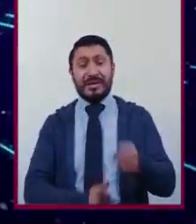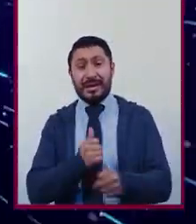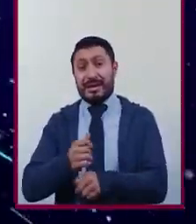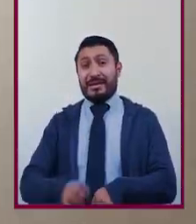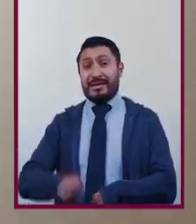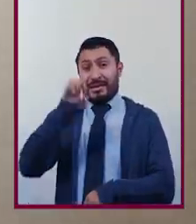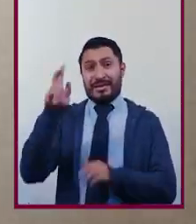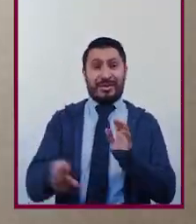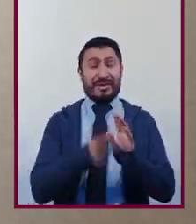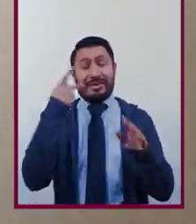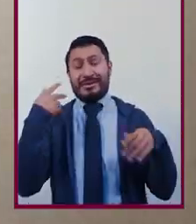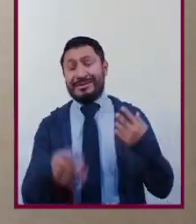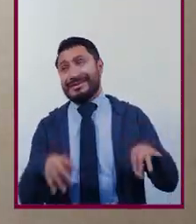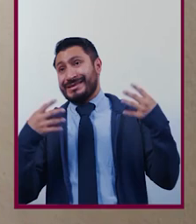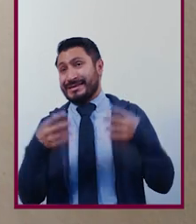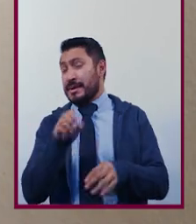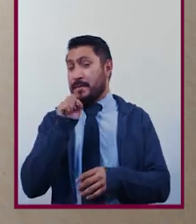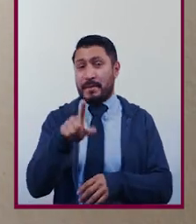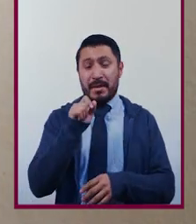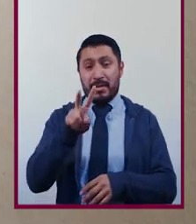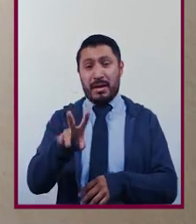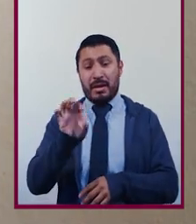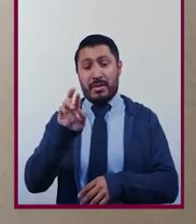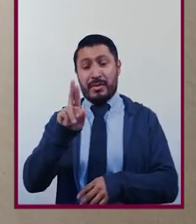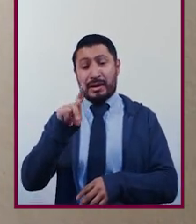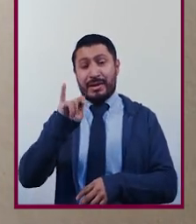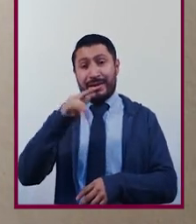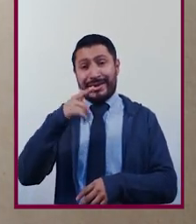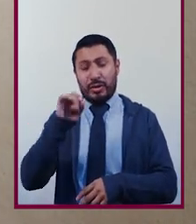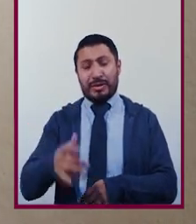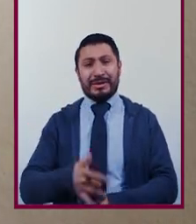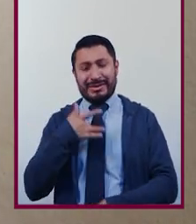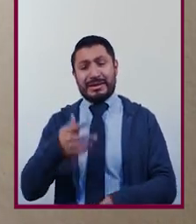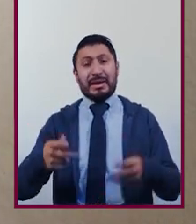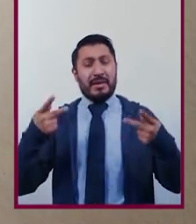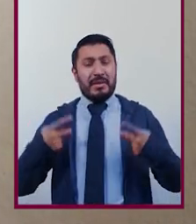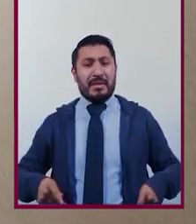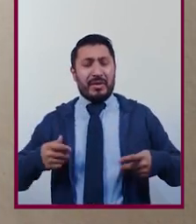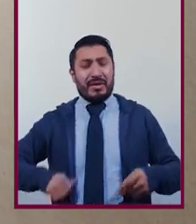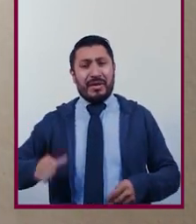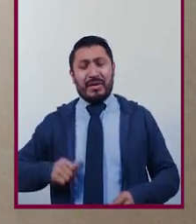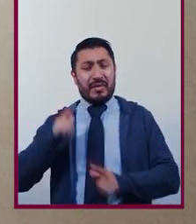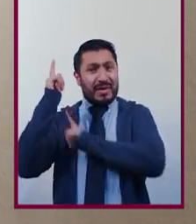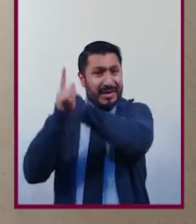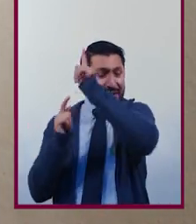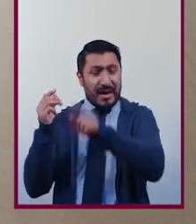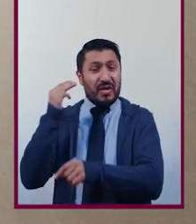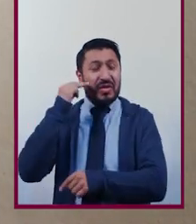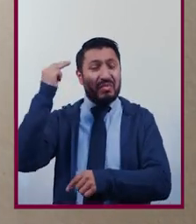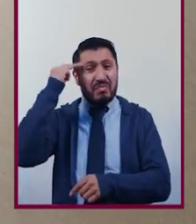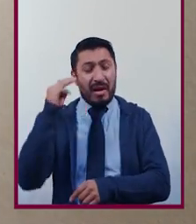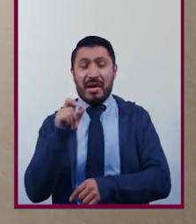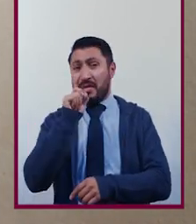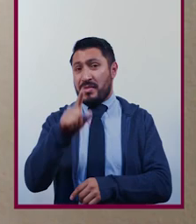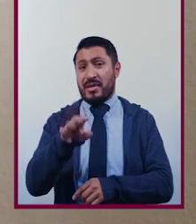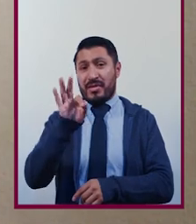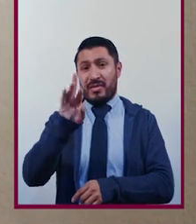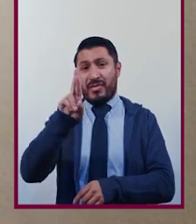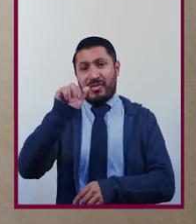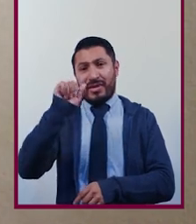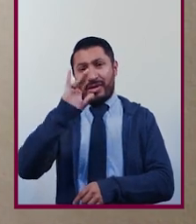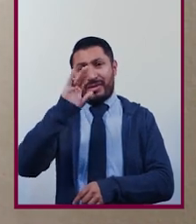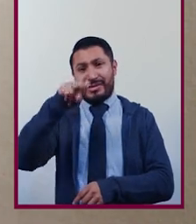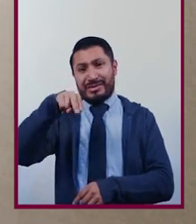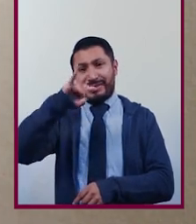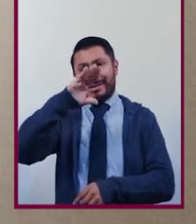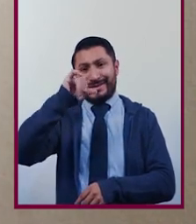el vértigo, el mismo que sintieron los primitivos, los griegos y los mayas, y el mismísimo Francisco Díaz